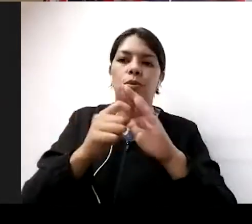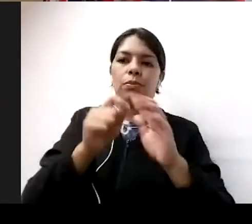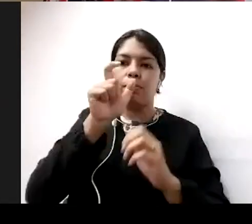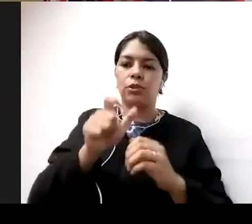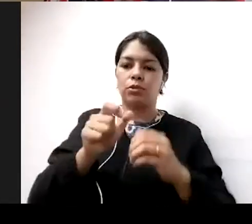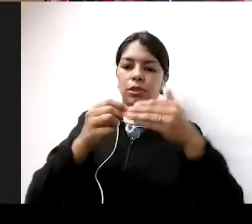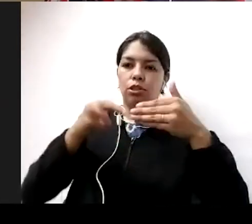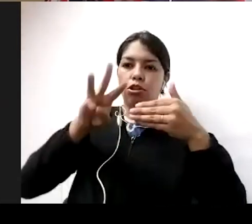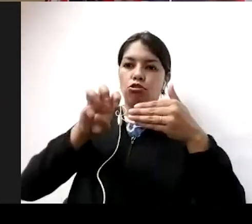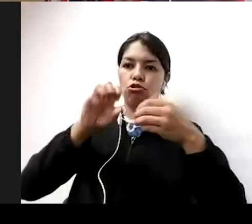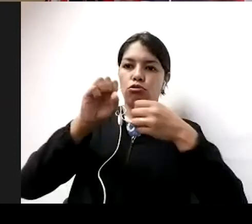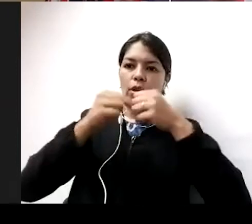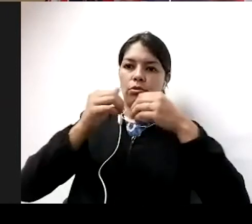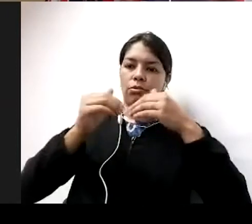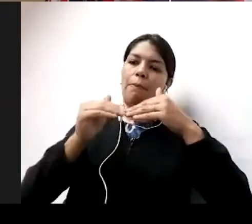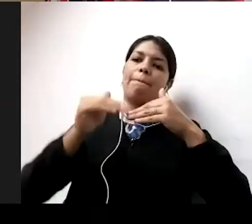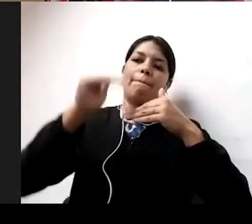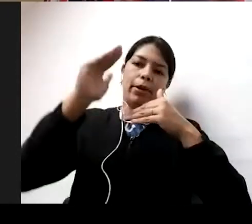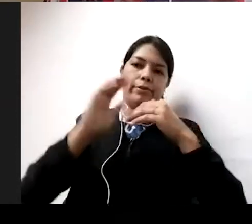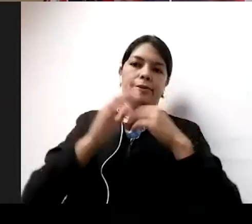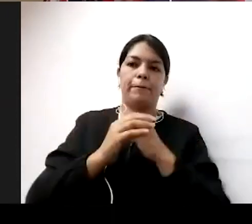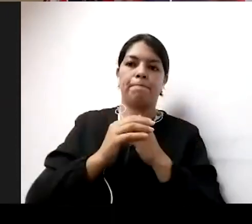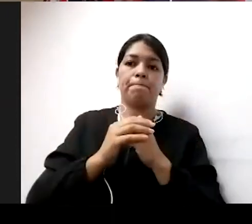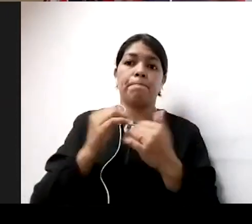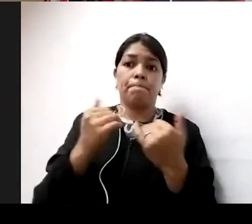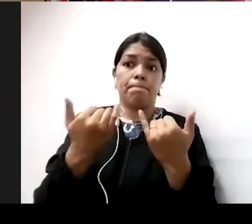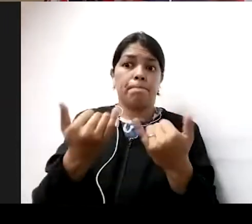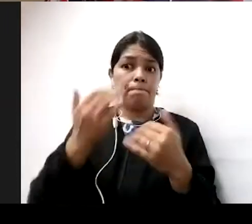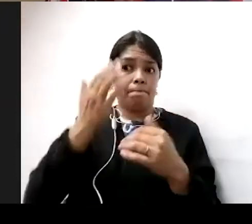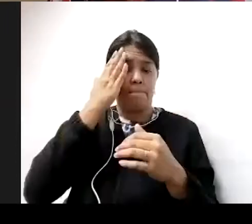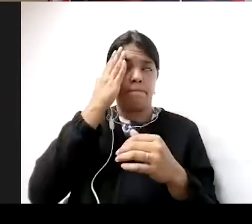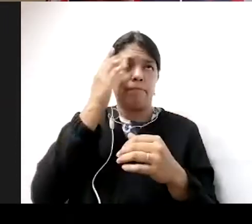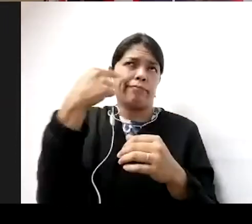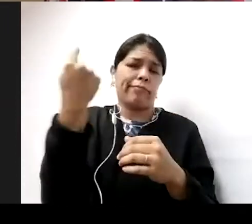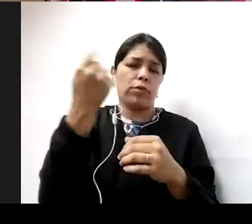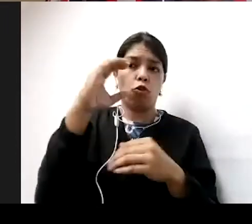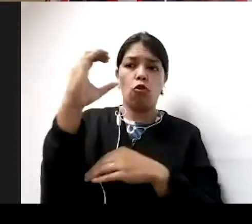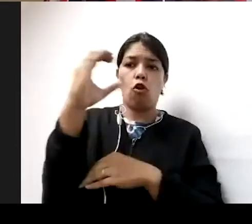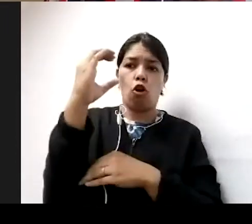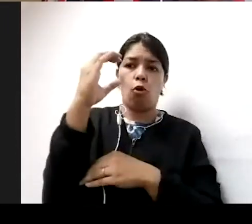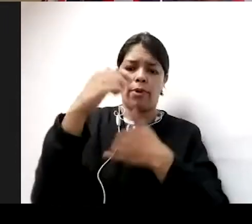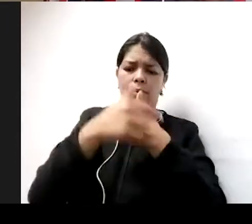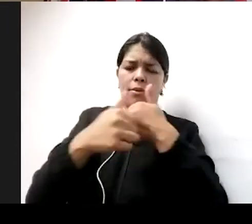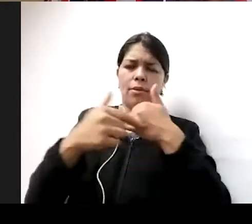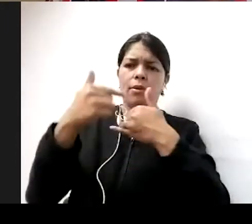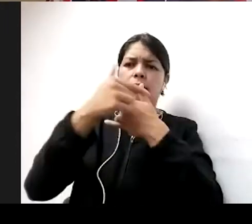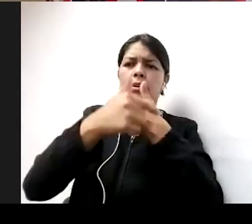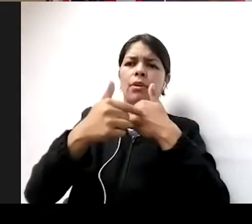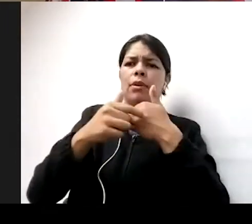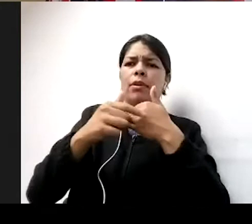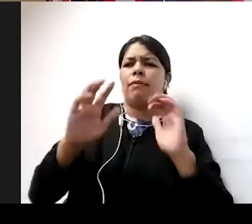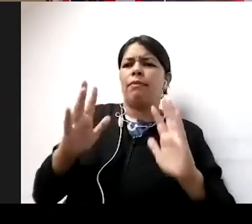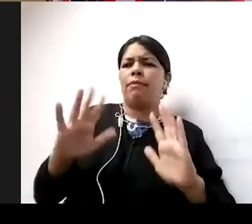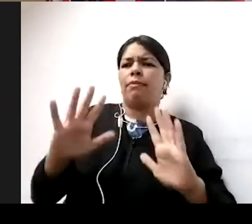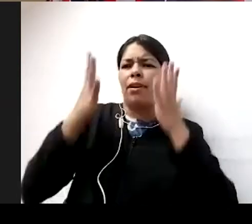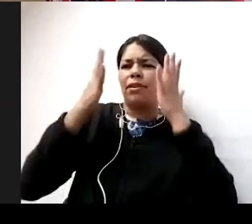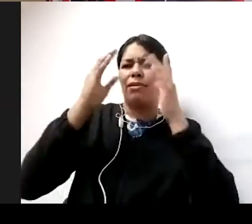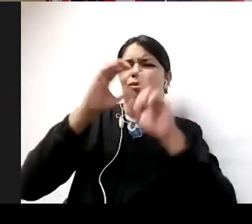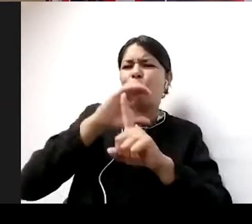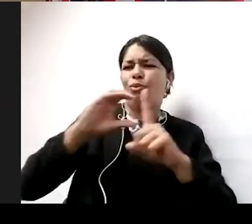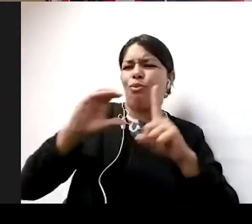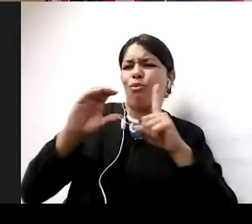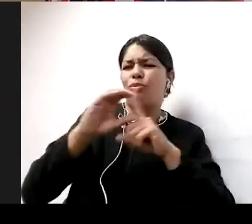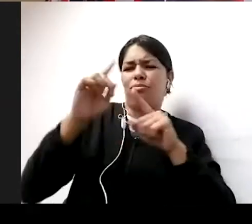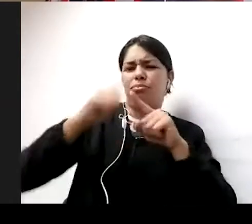todos sabemos, en nuestra sociedad colombiana se celebran una serie de festividades a nivel cultural. En estos